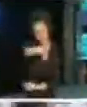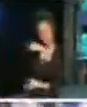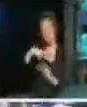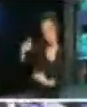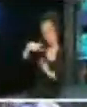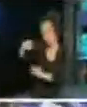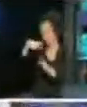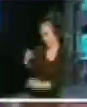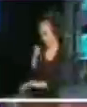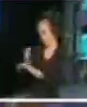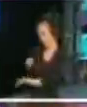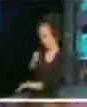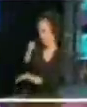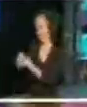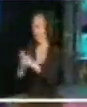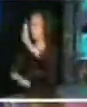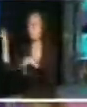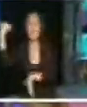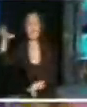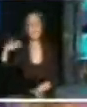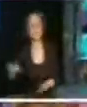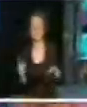pagamos en impuestos? No nos toque más los